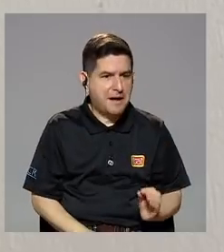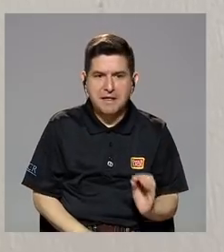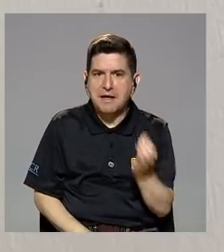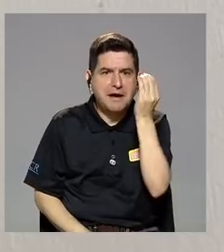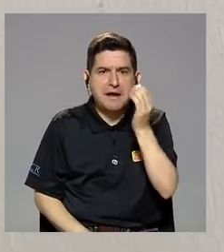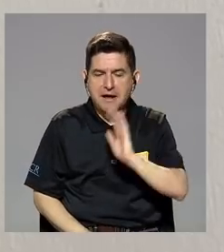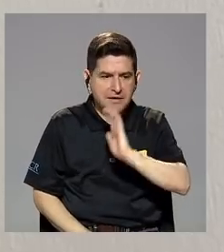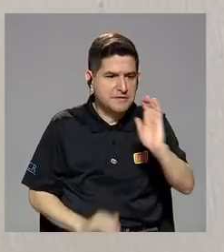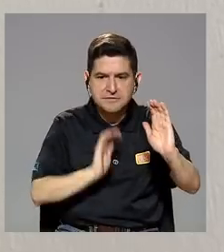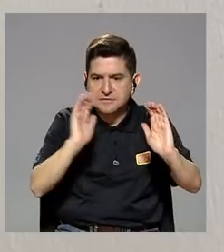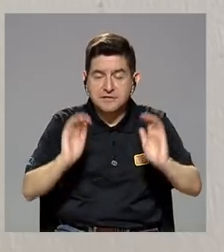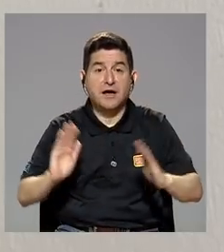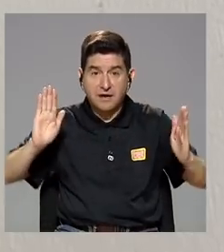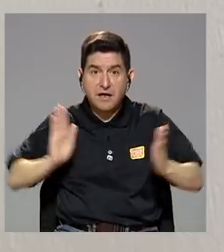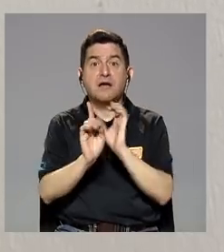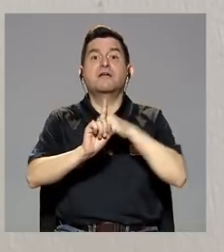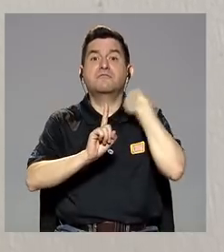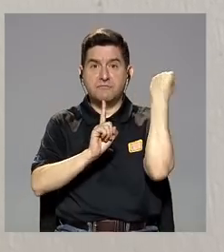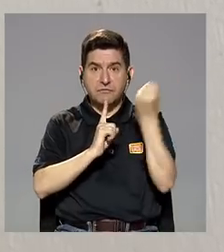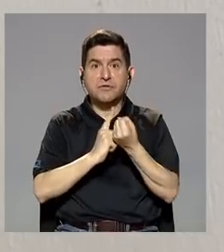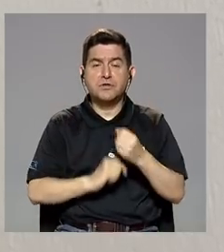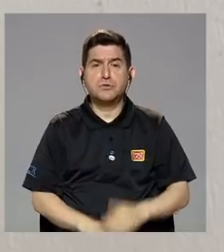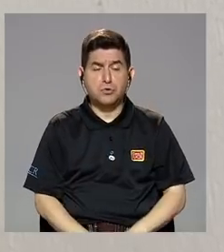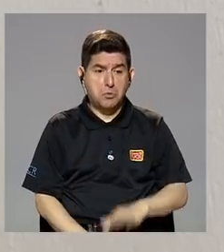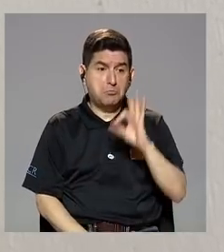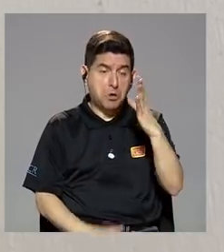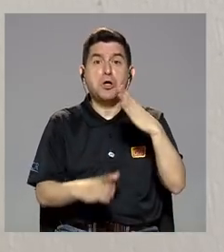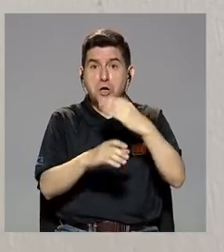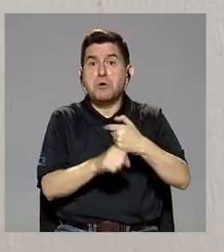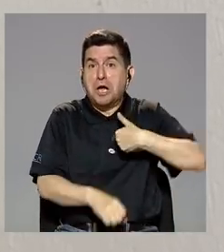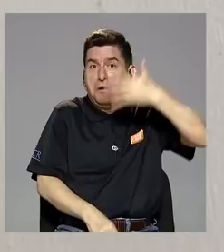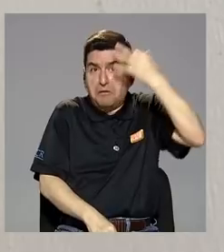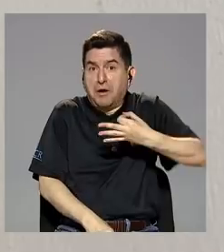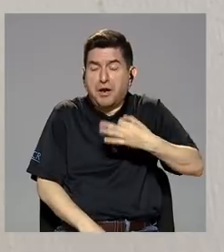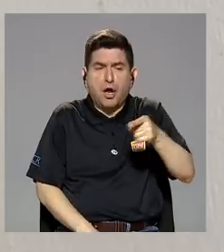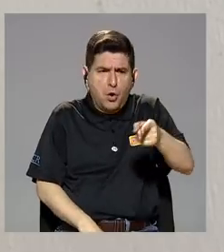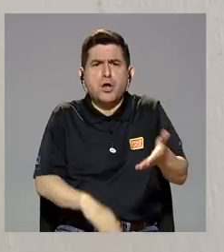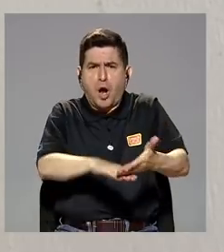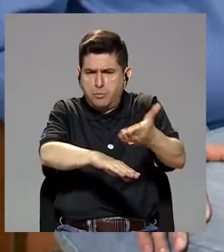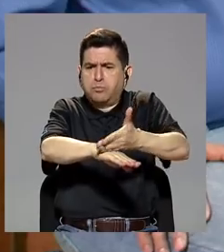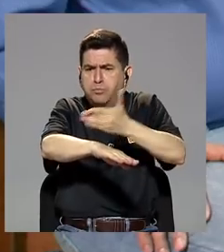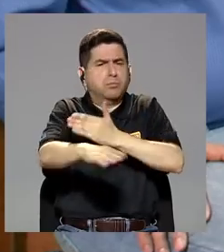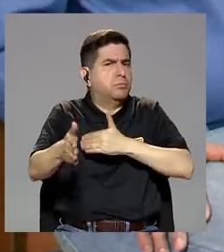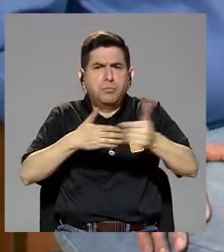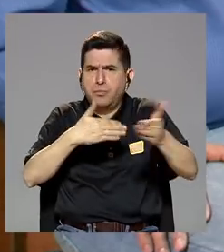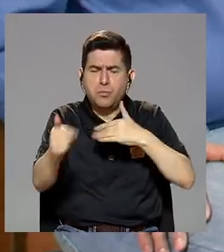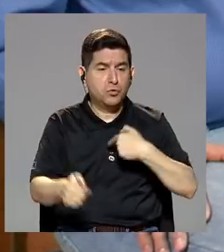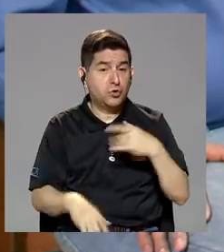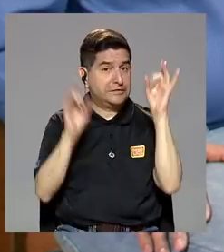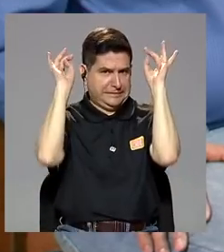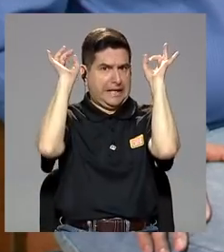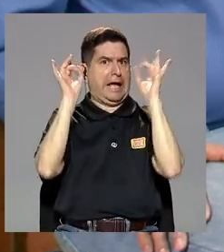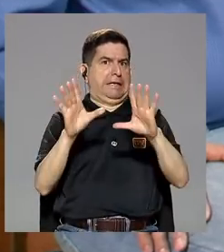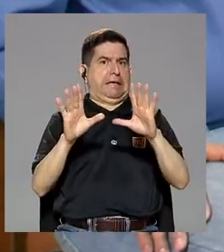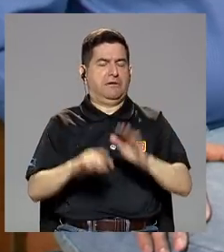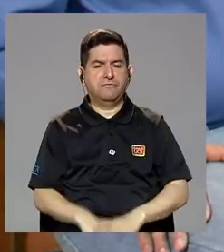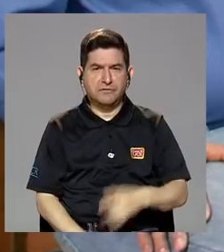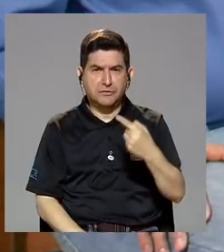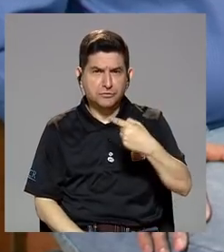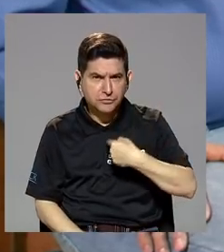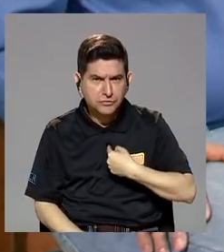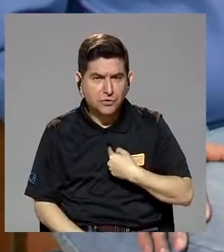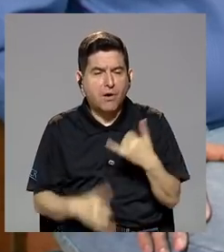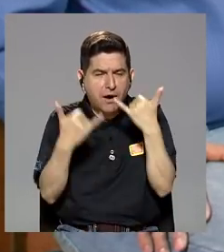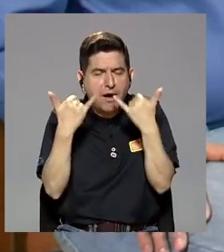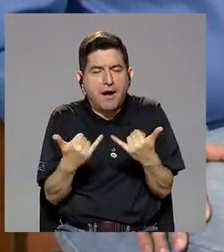menos no y se vio enfrentada de eso y yo creo que lo hizo bien que salió adelante a pesar de que yo era terrible porque era un chico